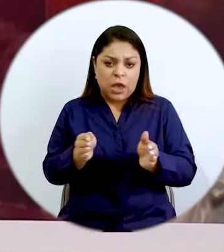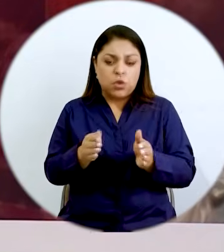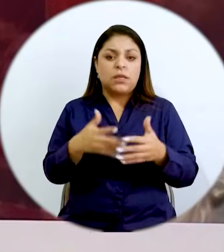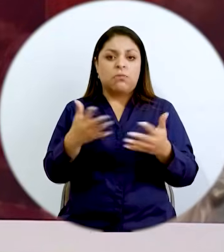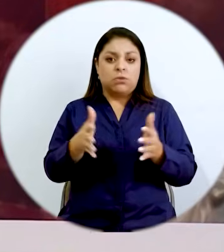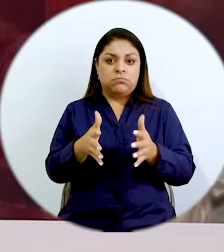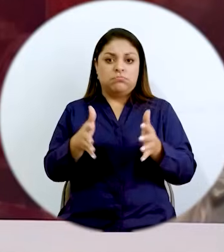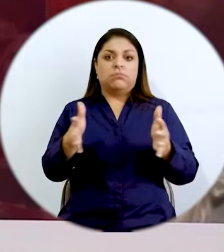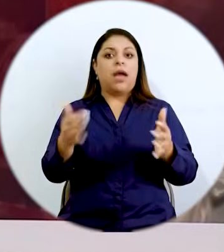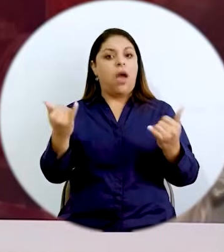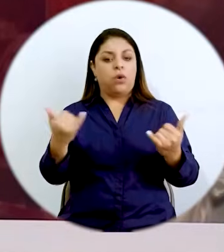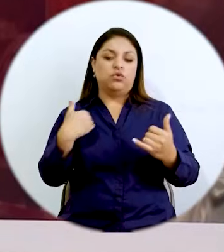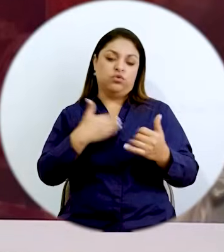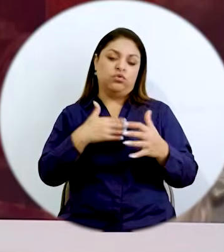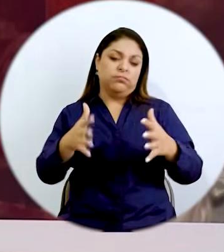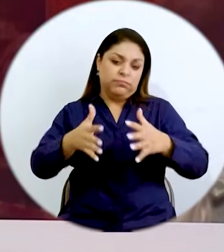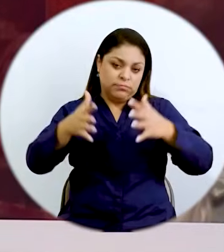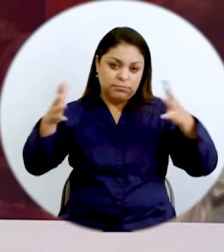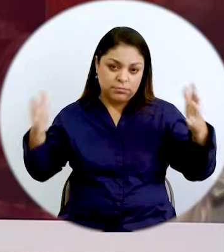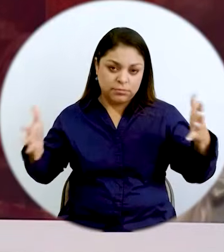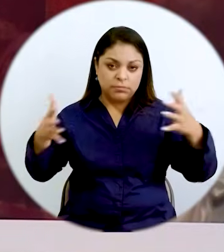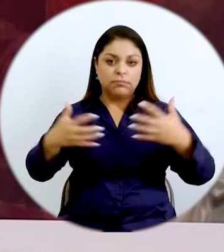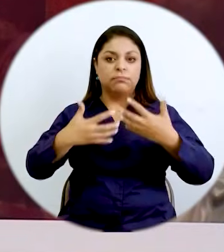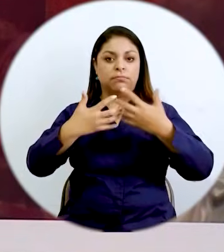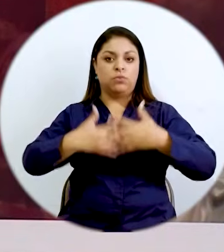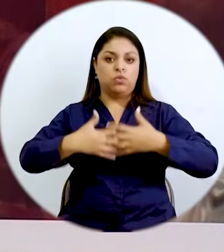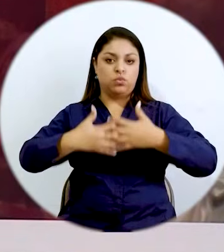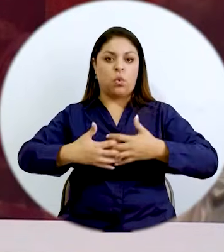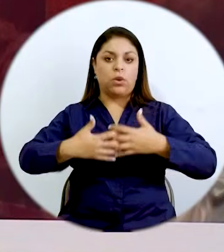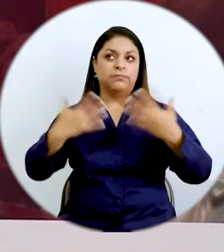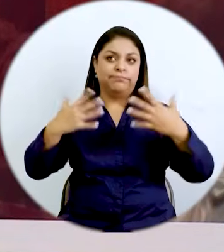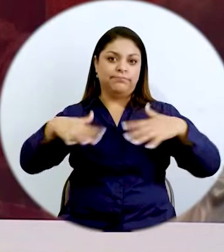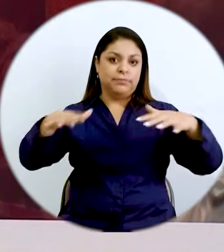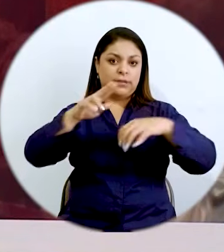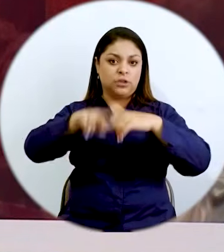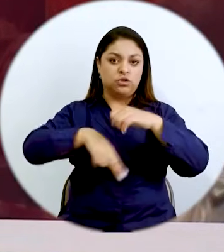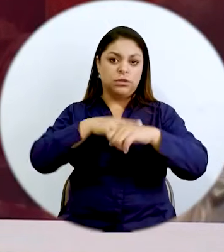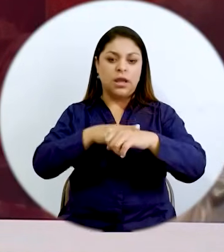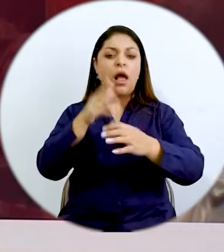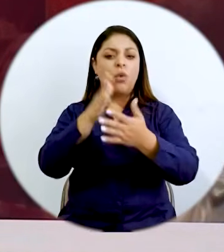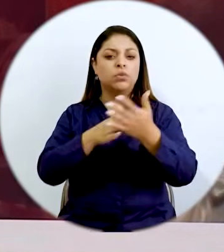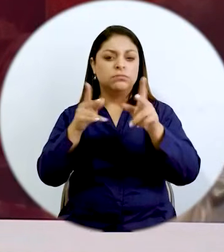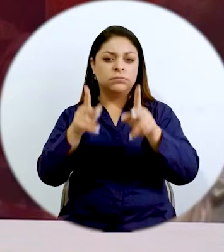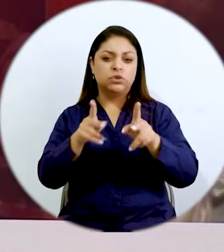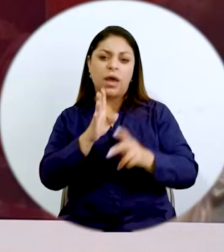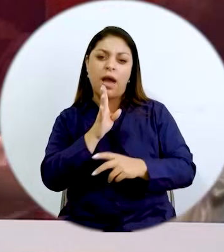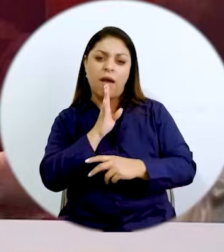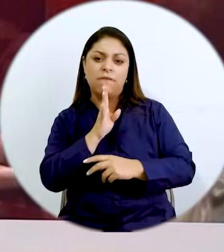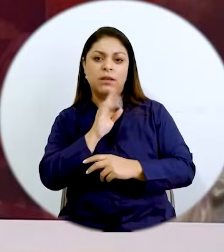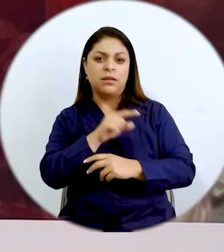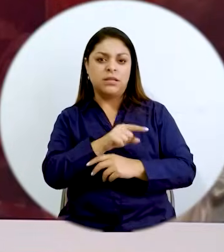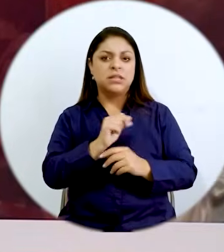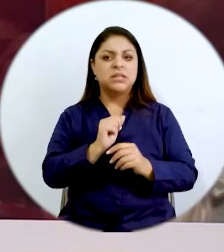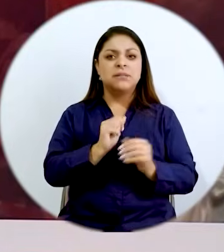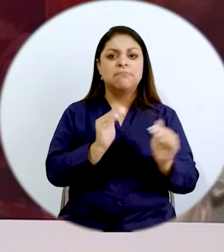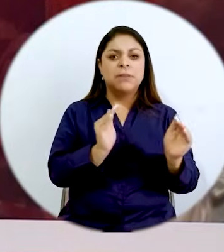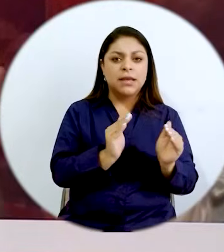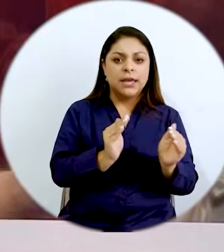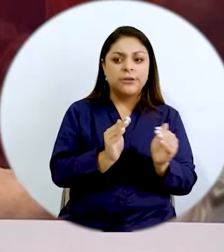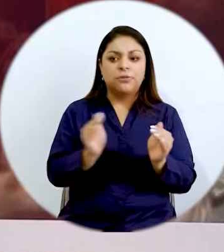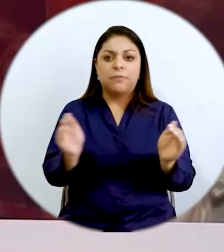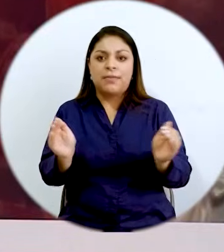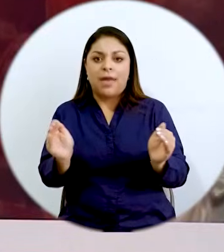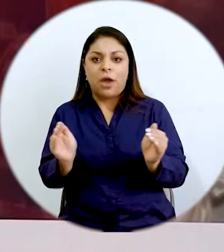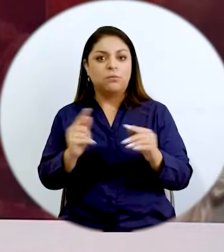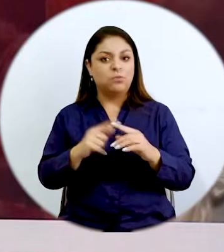después a mediano, hoy día somos productor grande dentro del esquema nacional. A veces cuando la gente habla cosas que por pequeño, mediano, pero a